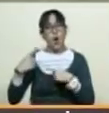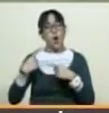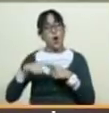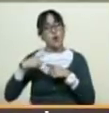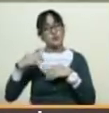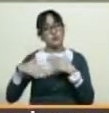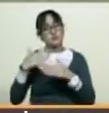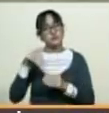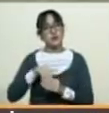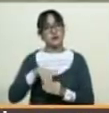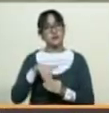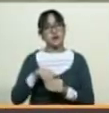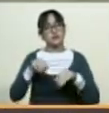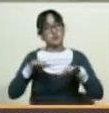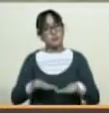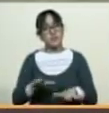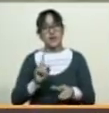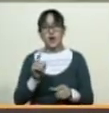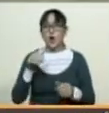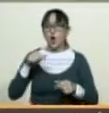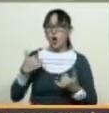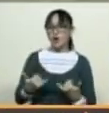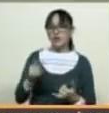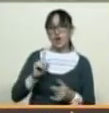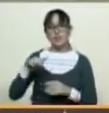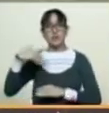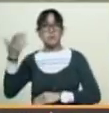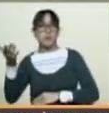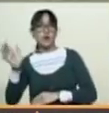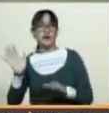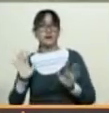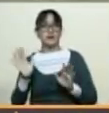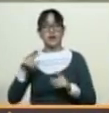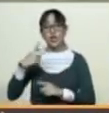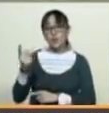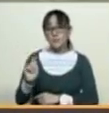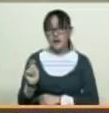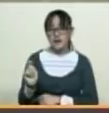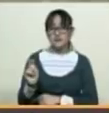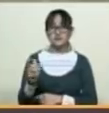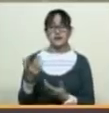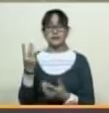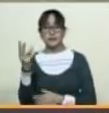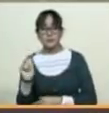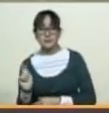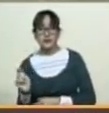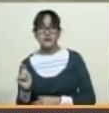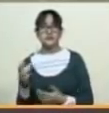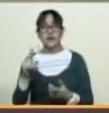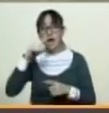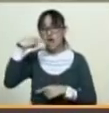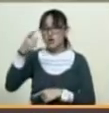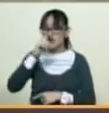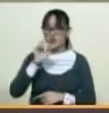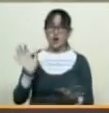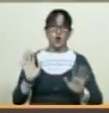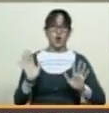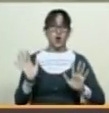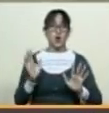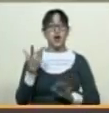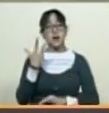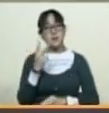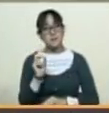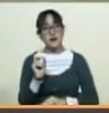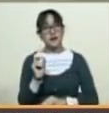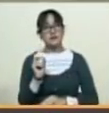procesos electorales, ¿no? Que se va a suspender, que no va a ser ahorita, que va a ser después, que va a ser dentro de 2 meses, que va a ser dentro de 3 meses, que va a ser el año que viene. No, el